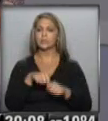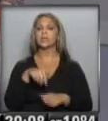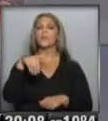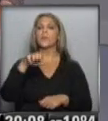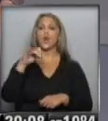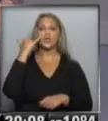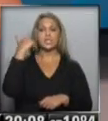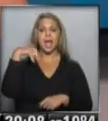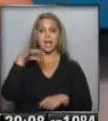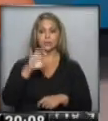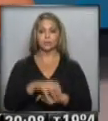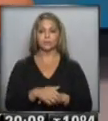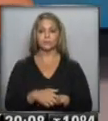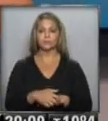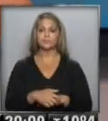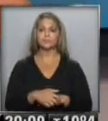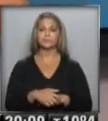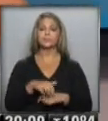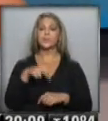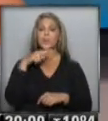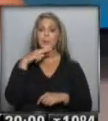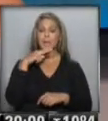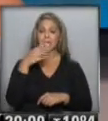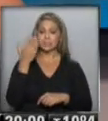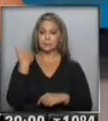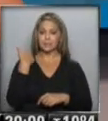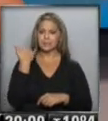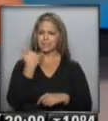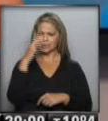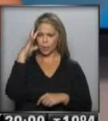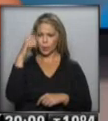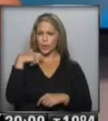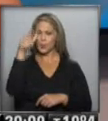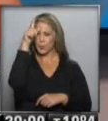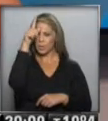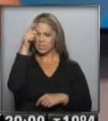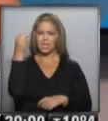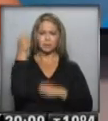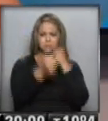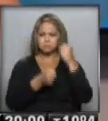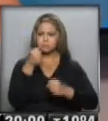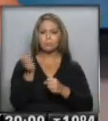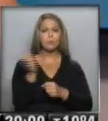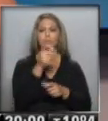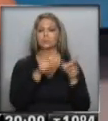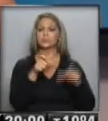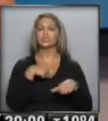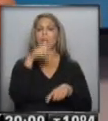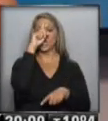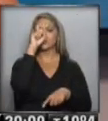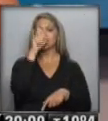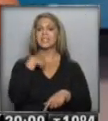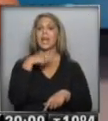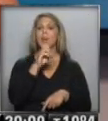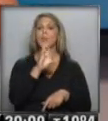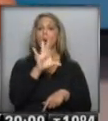Moyano. El viernes, ustedes saben, hubo una brutal represión en el Hospital Borda y todo este fin de semana, de parte